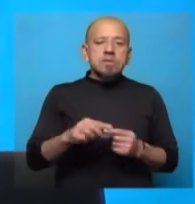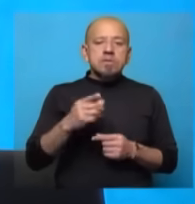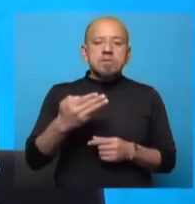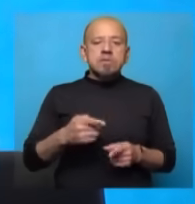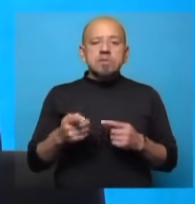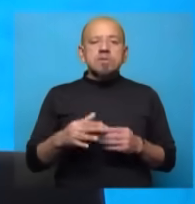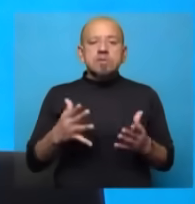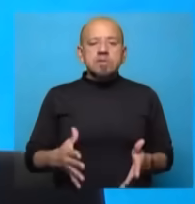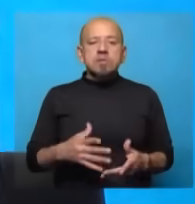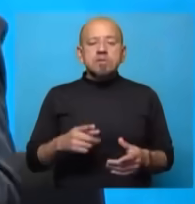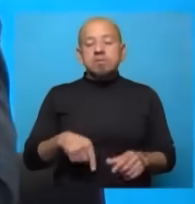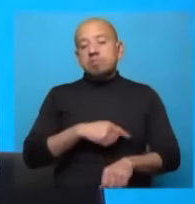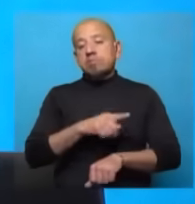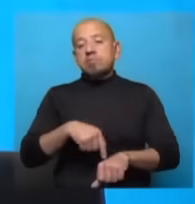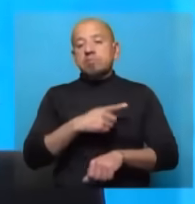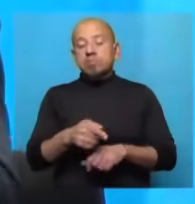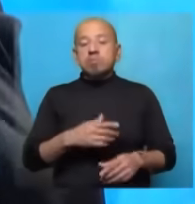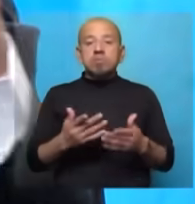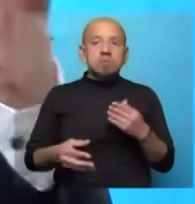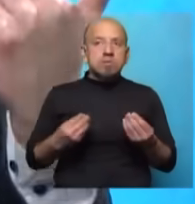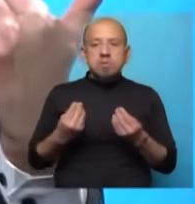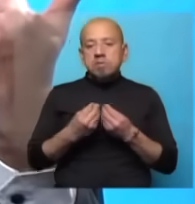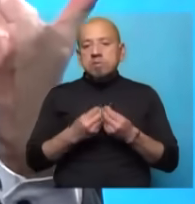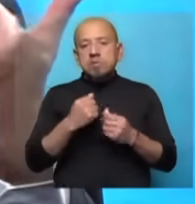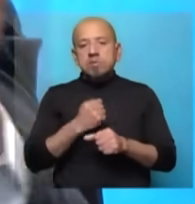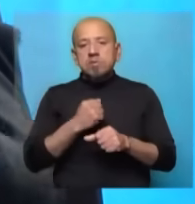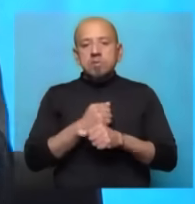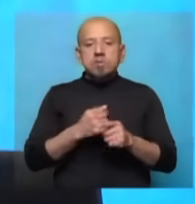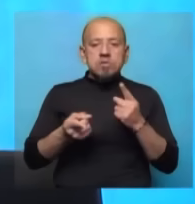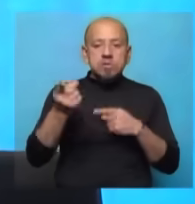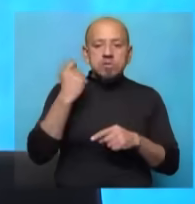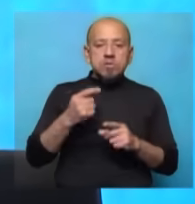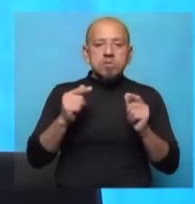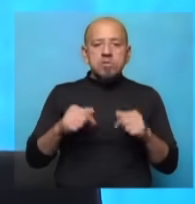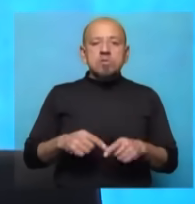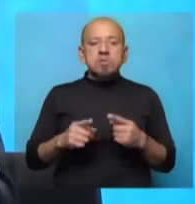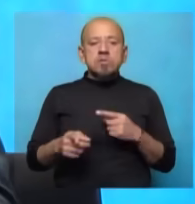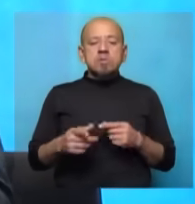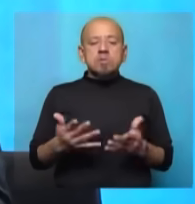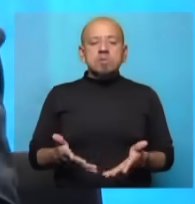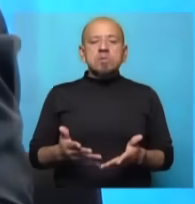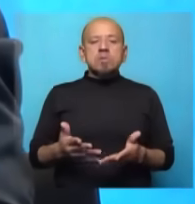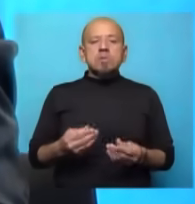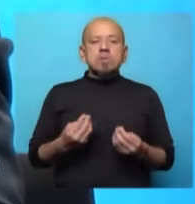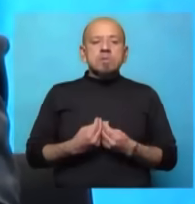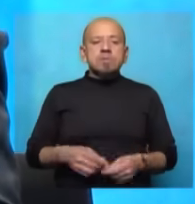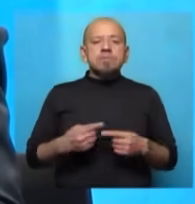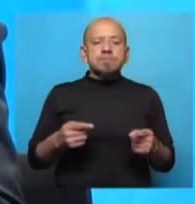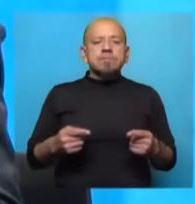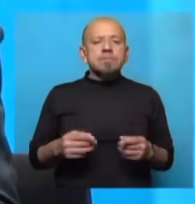sé que tenés pocas horas de sueño porque vienen horas muy intensas las del día de la jornada de ayer lo que está pasando hoy están pasando un montón de